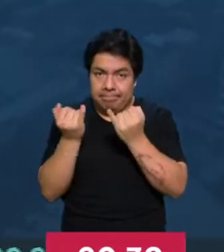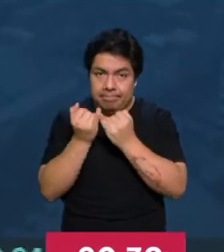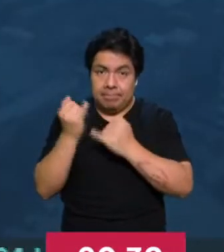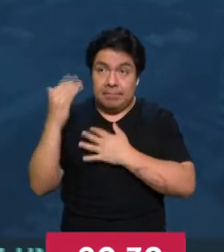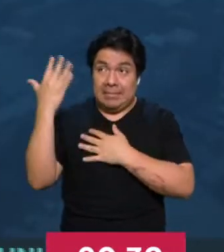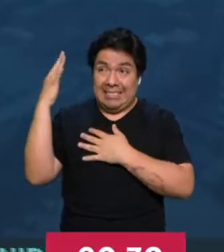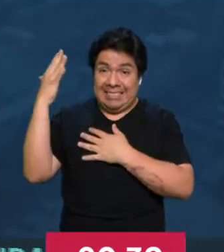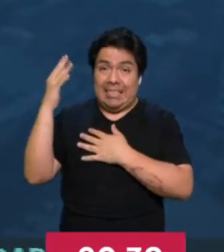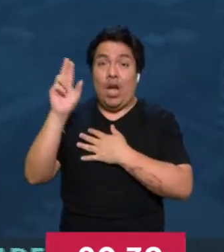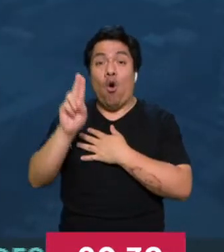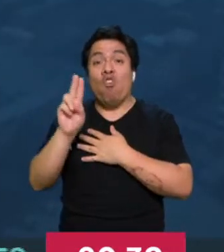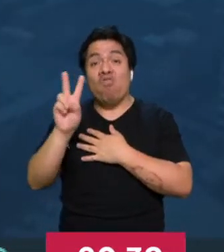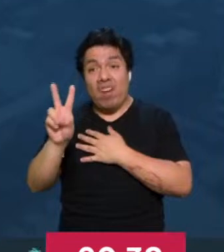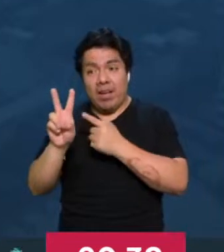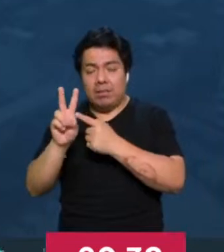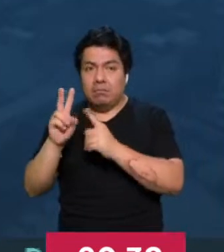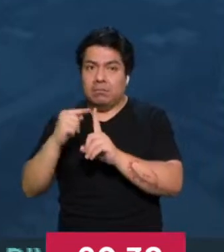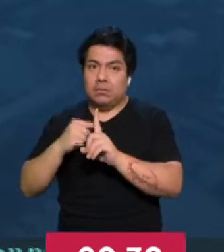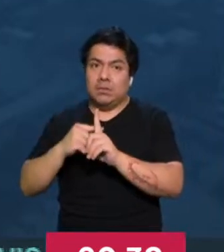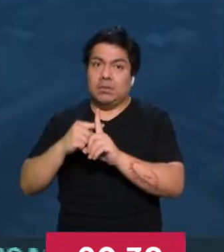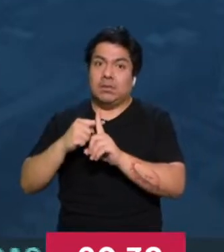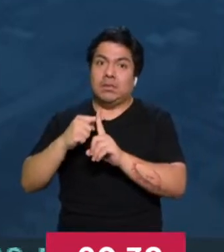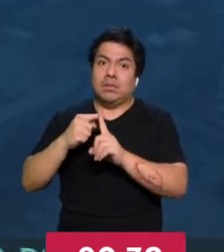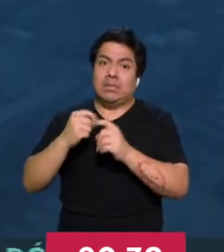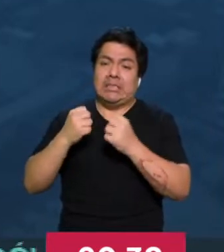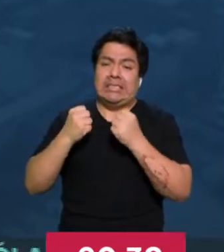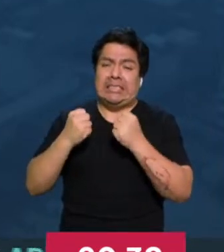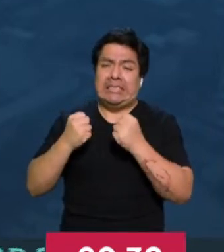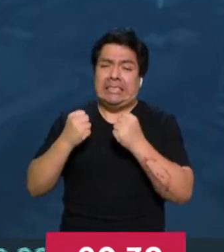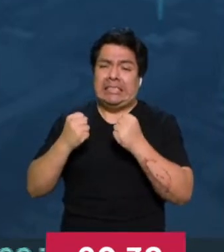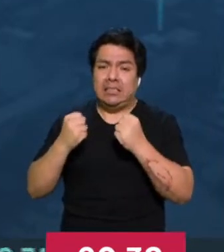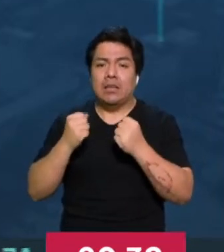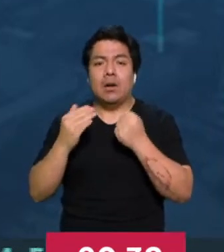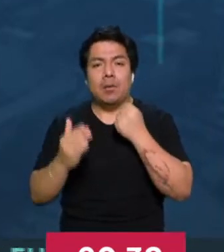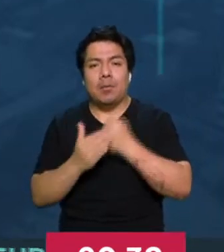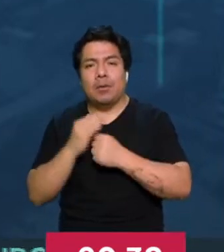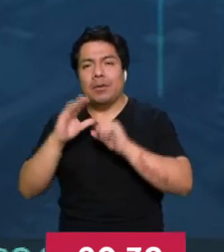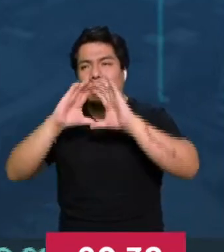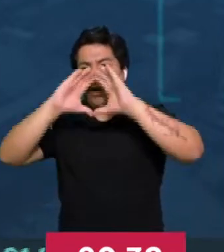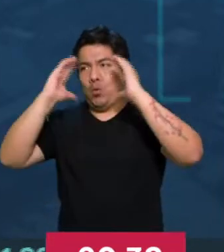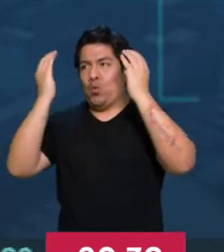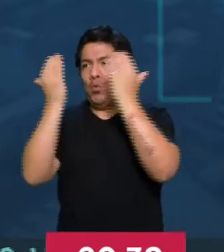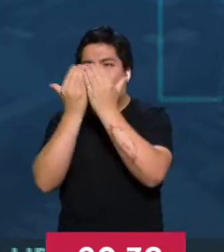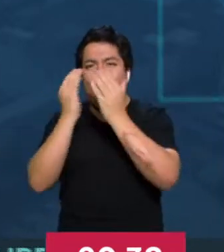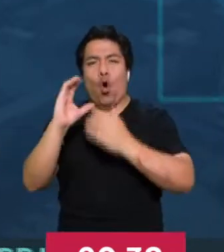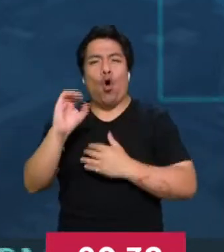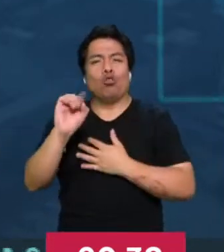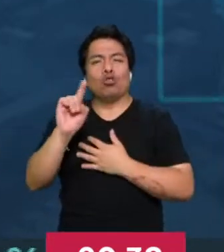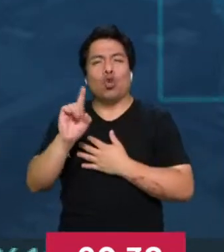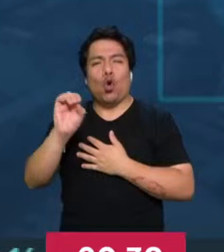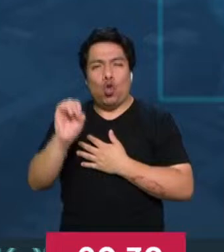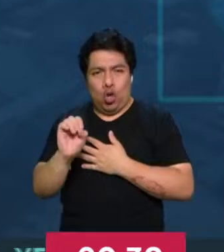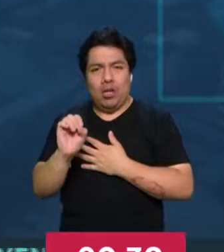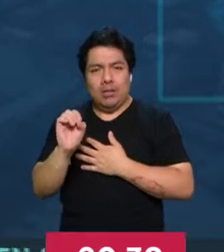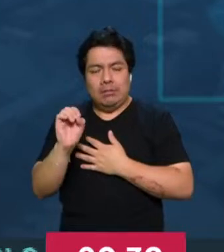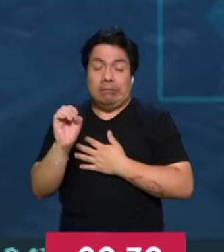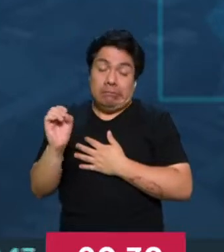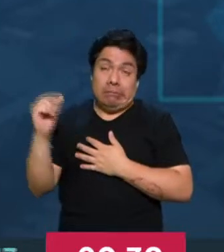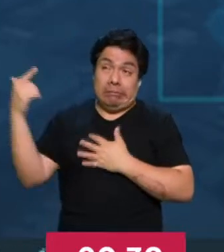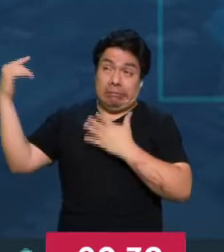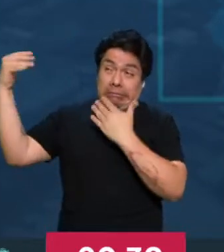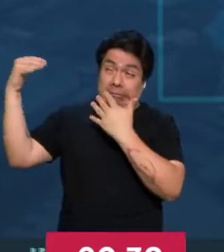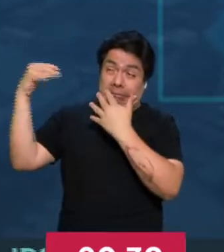radiación ultravioleta cada vez está siendo más intensa. ¿Por qué? Porque eso va asociado con la capa de ozono. Entonces, los gases de